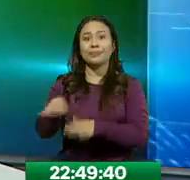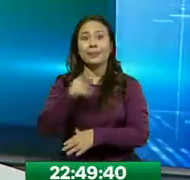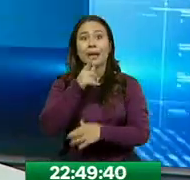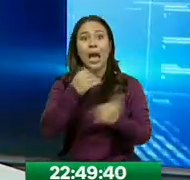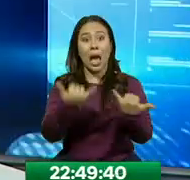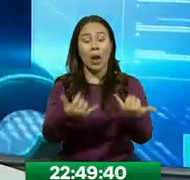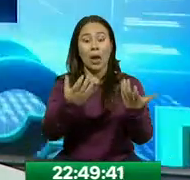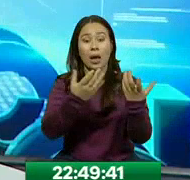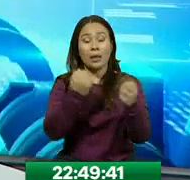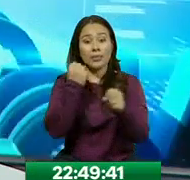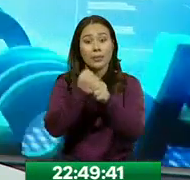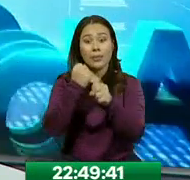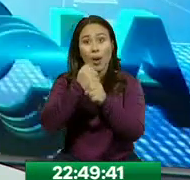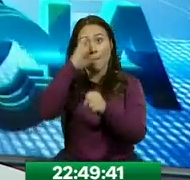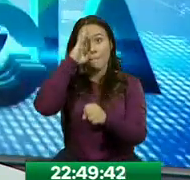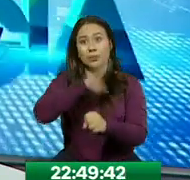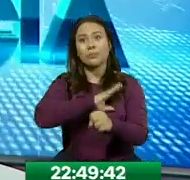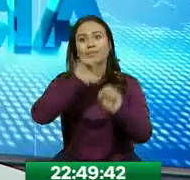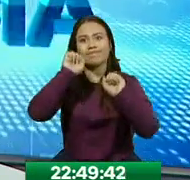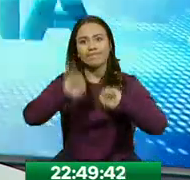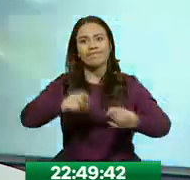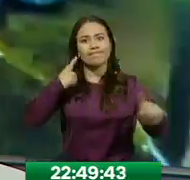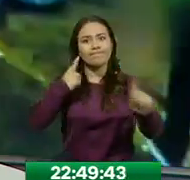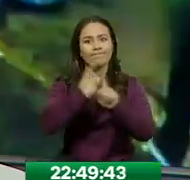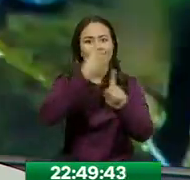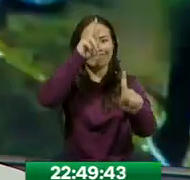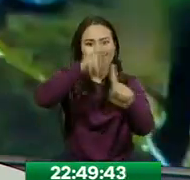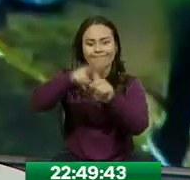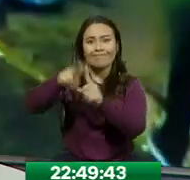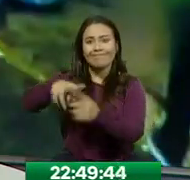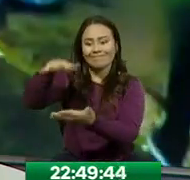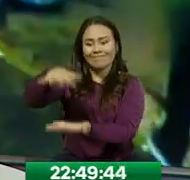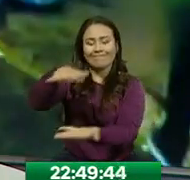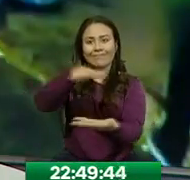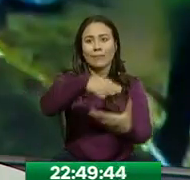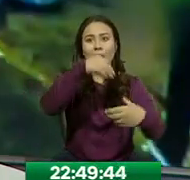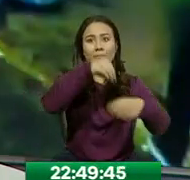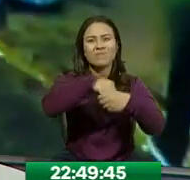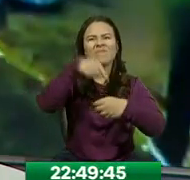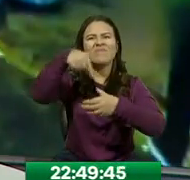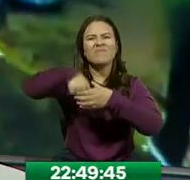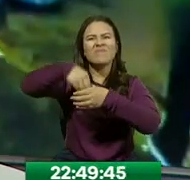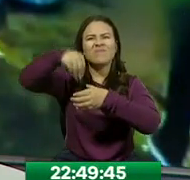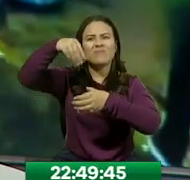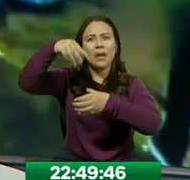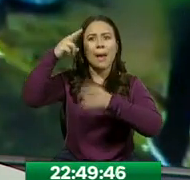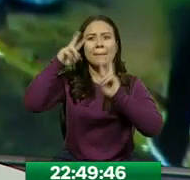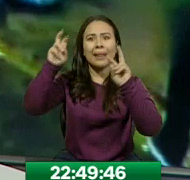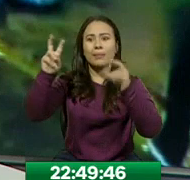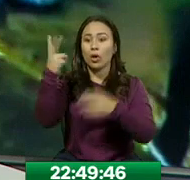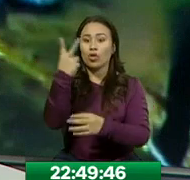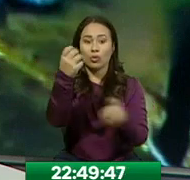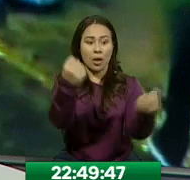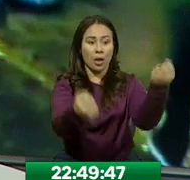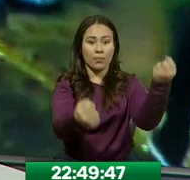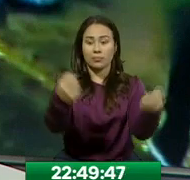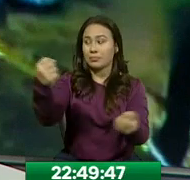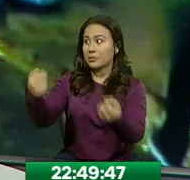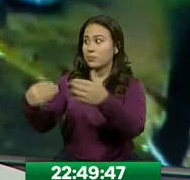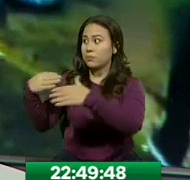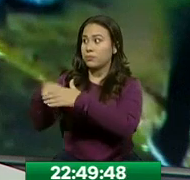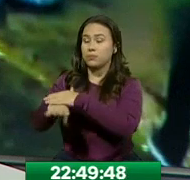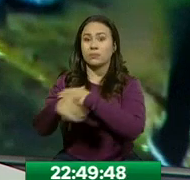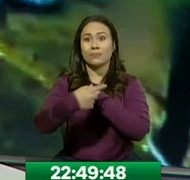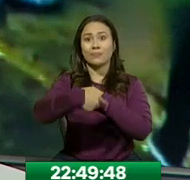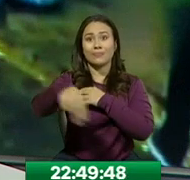Acciones de inteligencia permitieron decomisar cientos de sacos de yute con material aurífero que era transportado en 2 camiones. Los